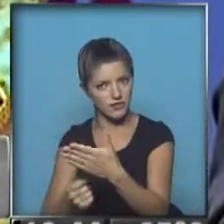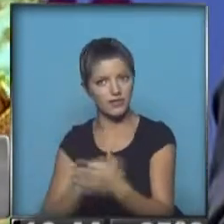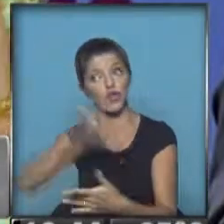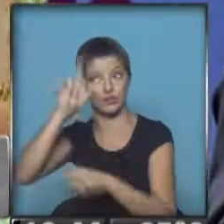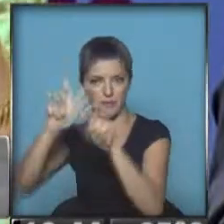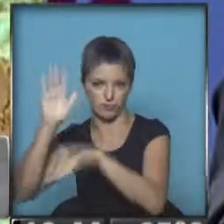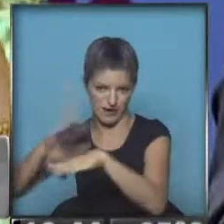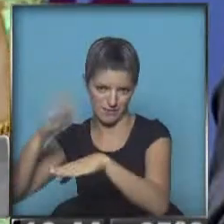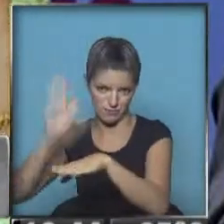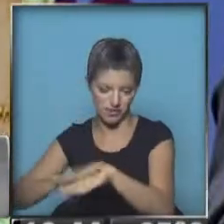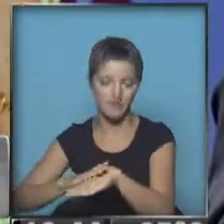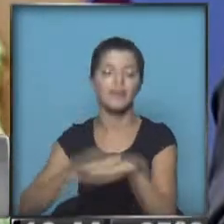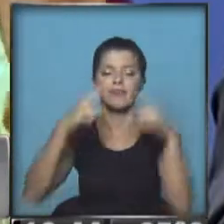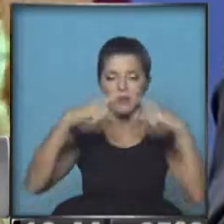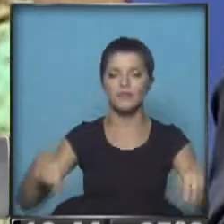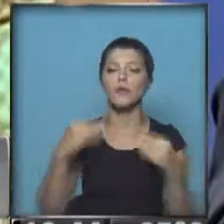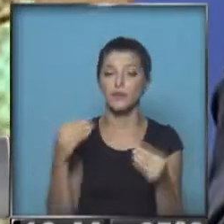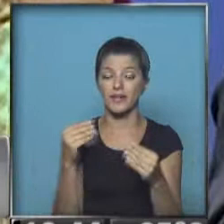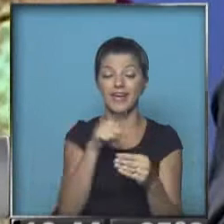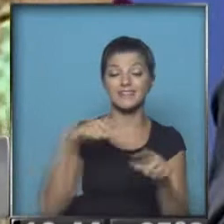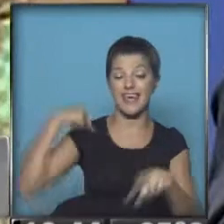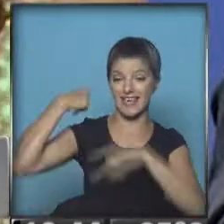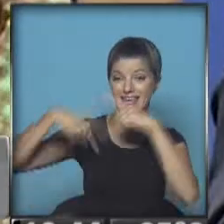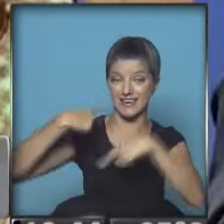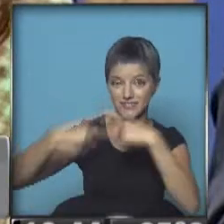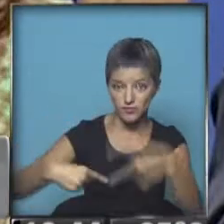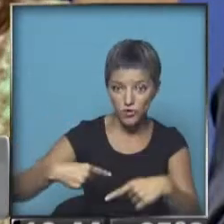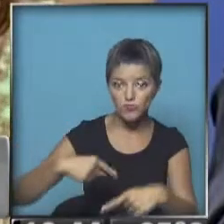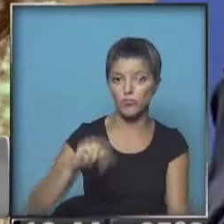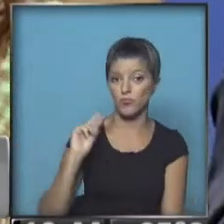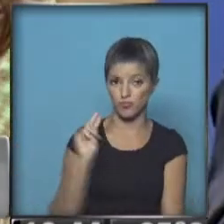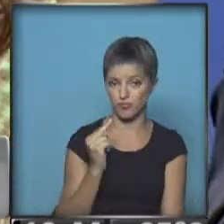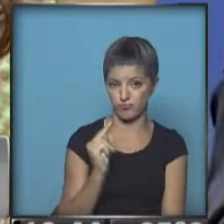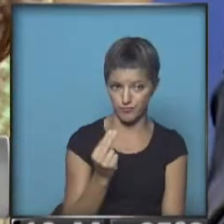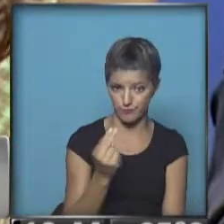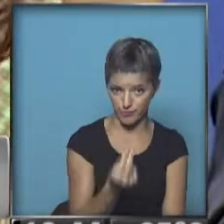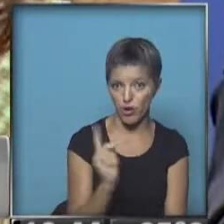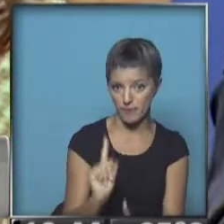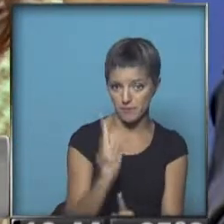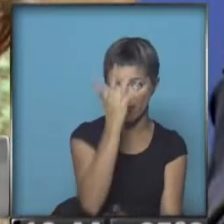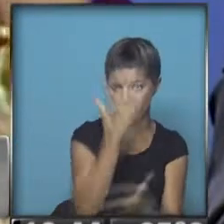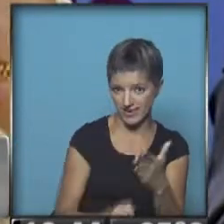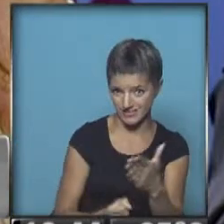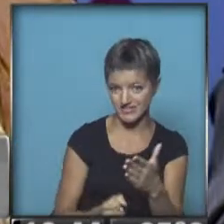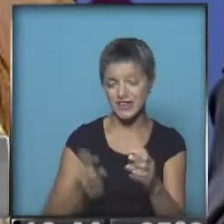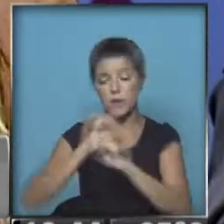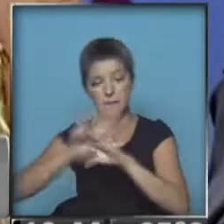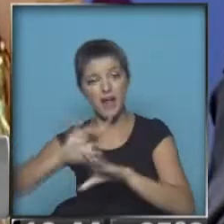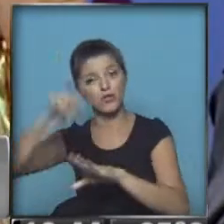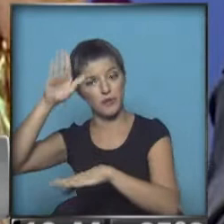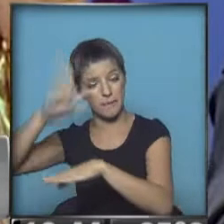otros, porque en definitiva esa generación pagó con su vida los errores y los horrores.